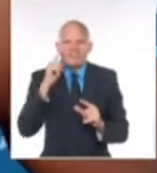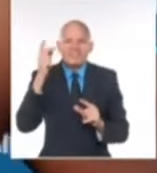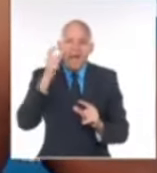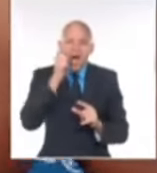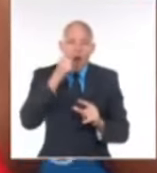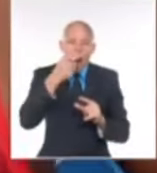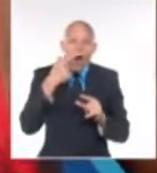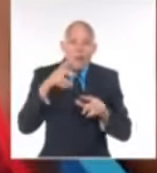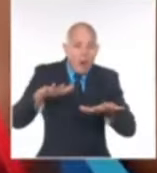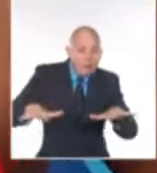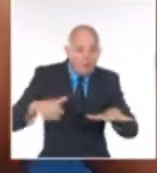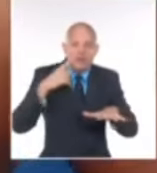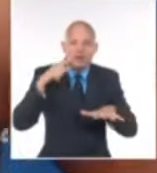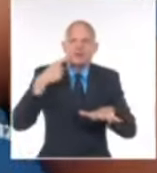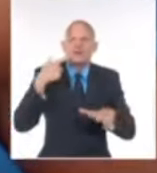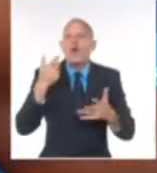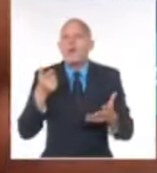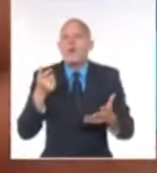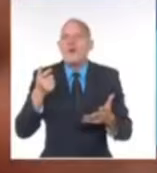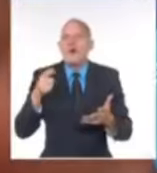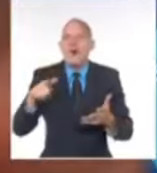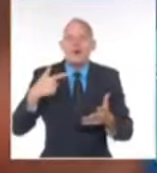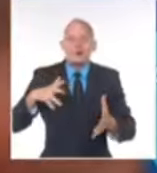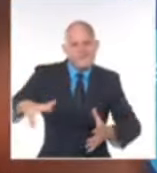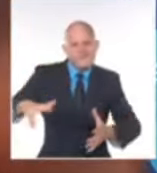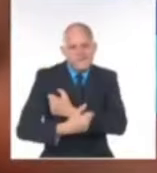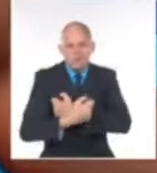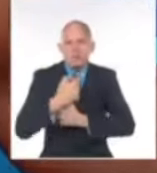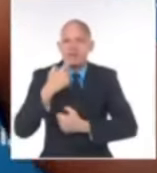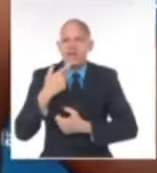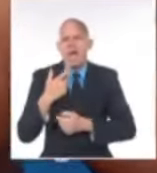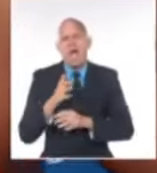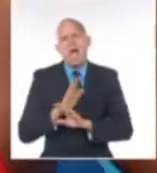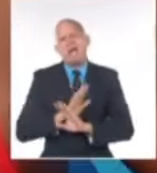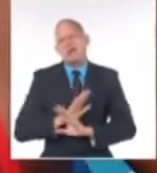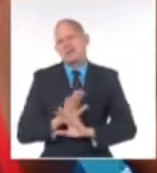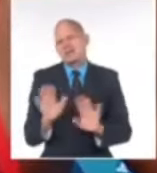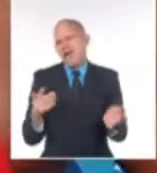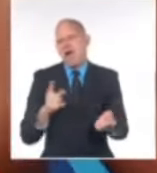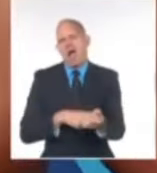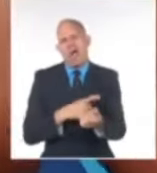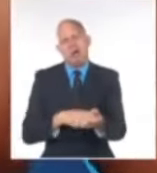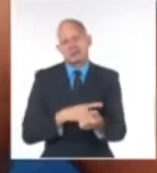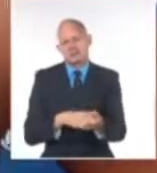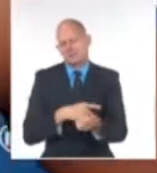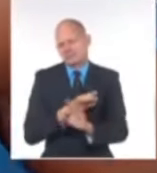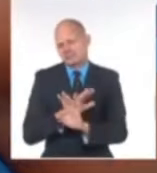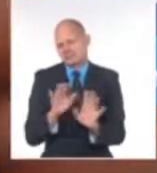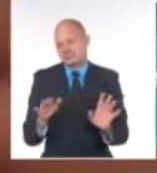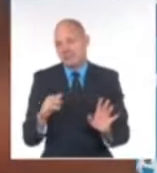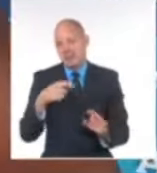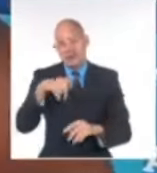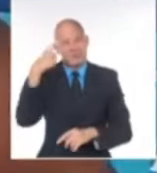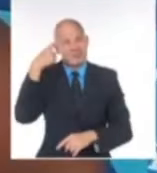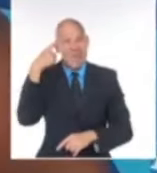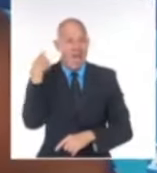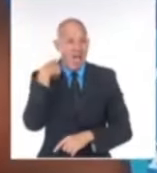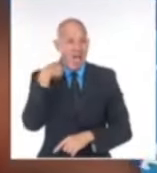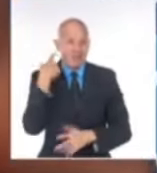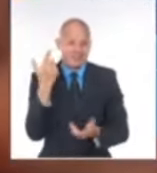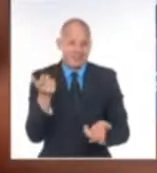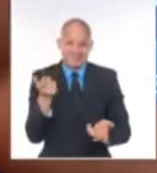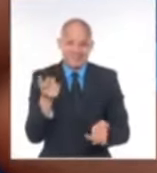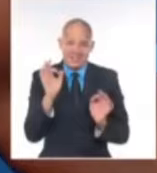pudiste salir de ese momento? Son movimientos en los cuales ya uno va perdiendo la costumbre, reflejo mismo de la lucha, son muchos años ya de